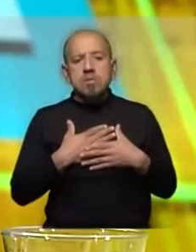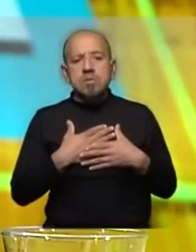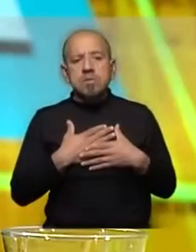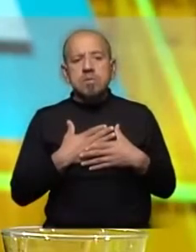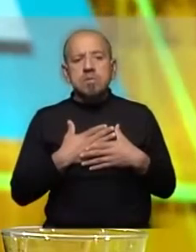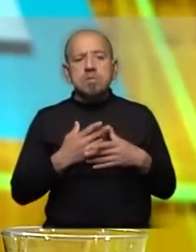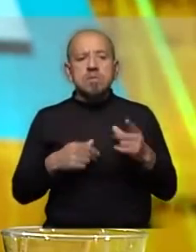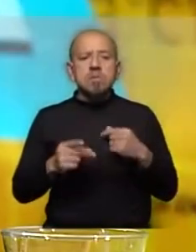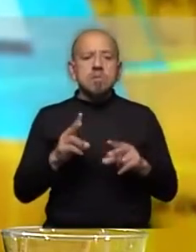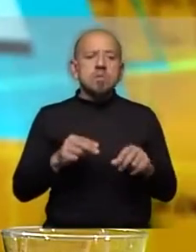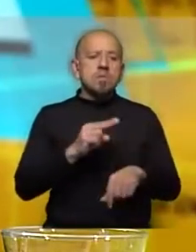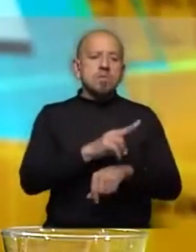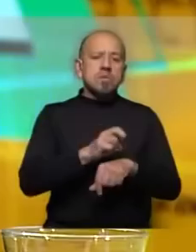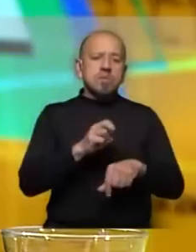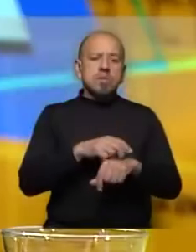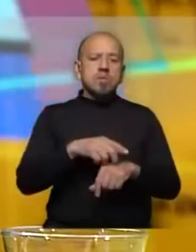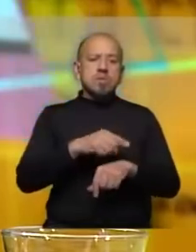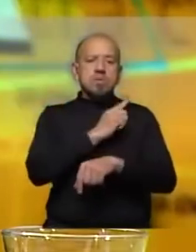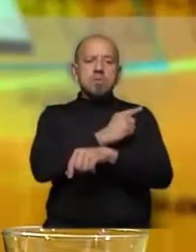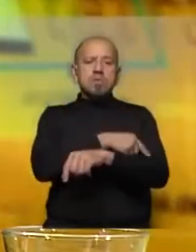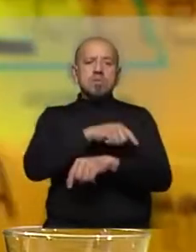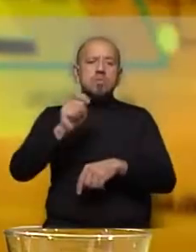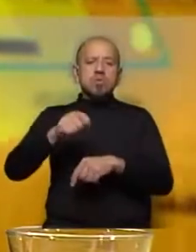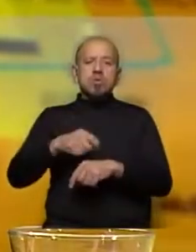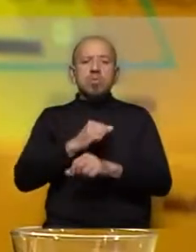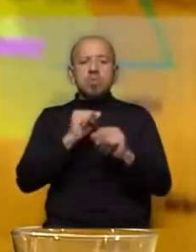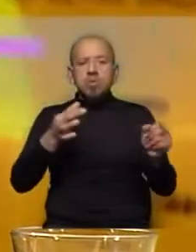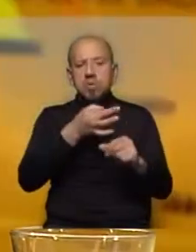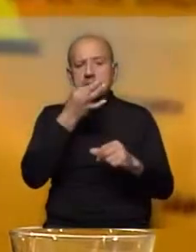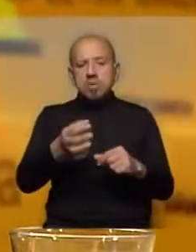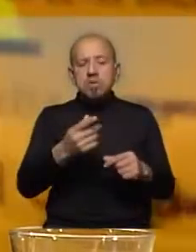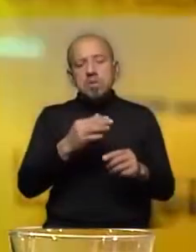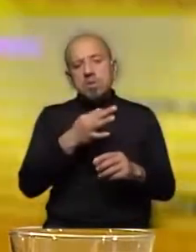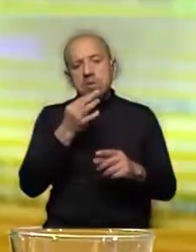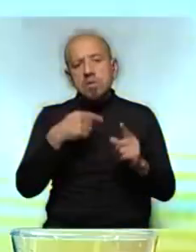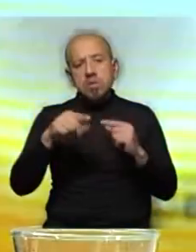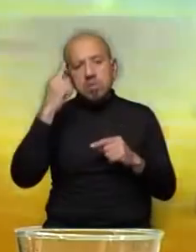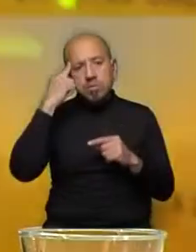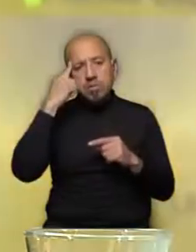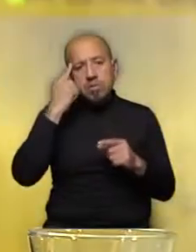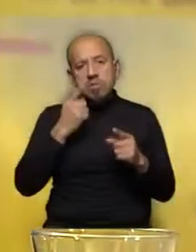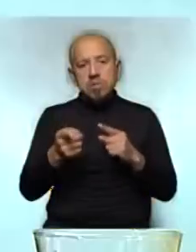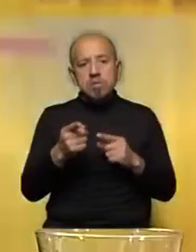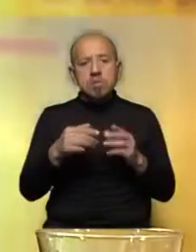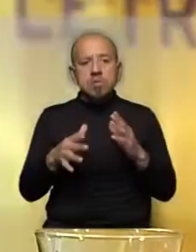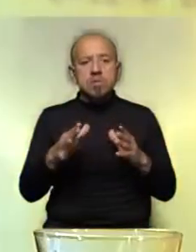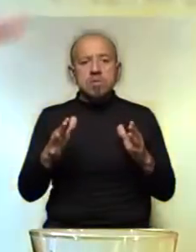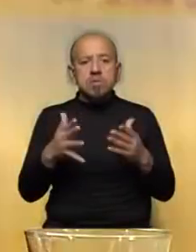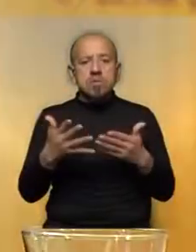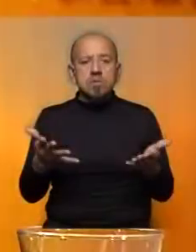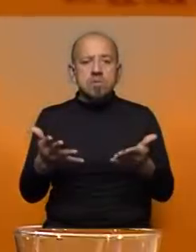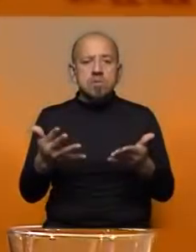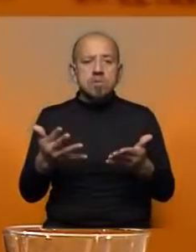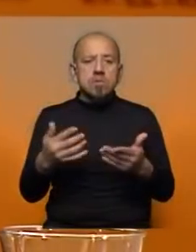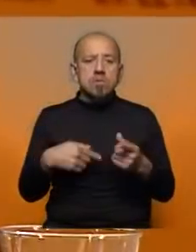de la fiscalía y del poderjudicial puedo hablar libremente puedo decir lo que pienso Este ando livianito por